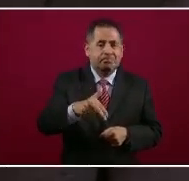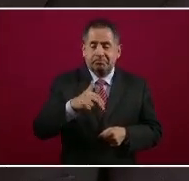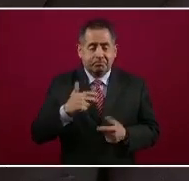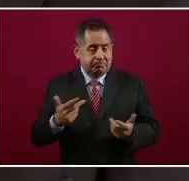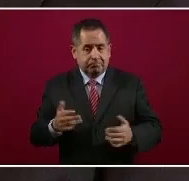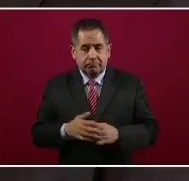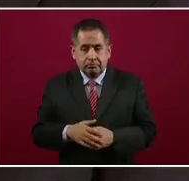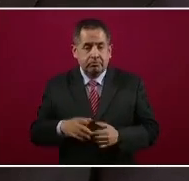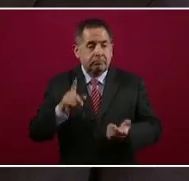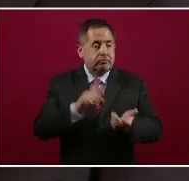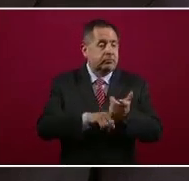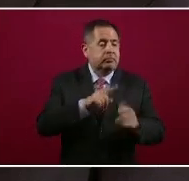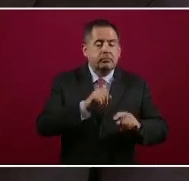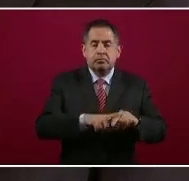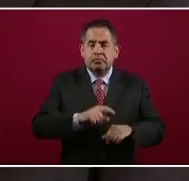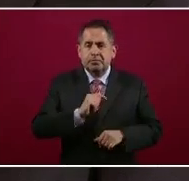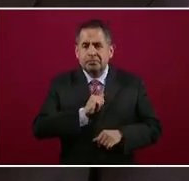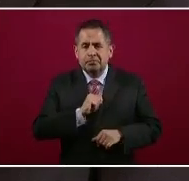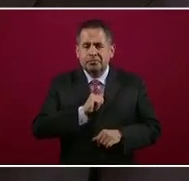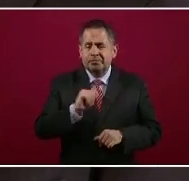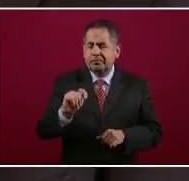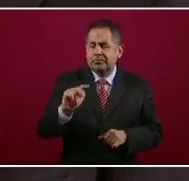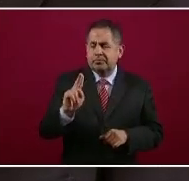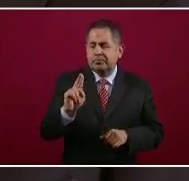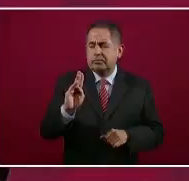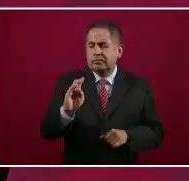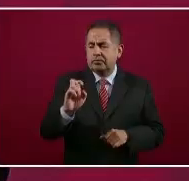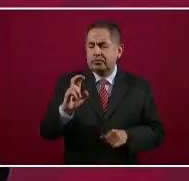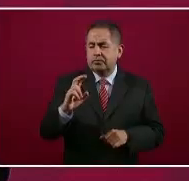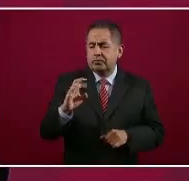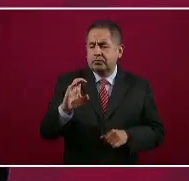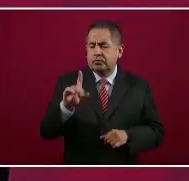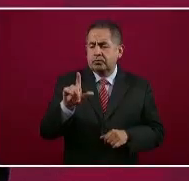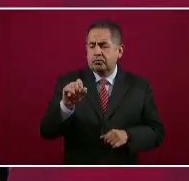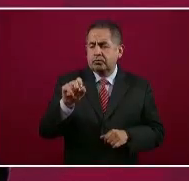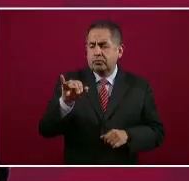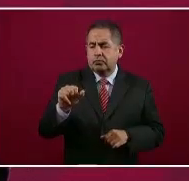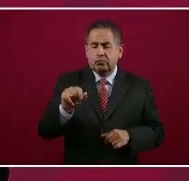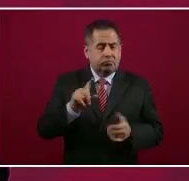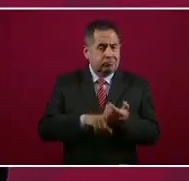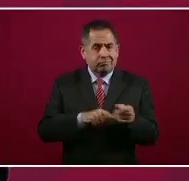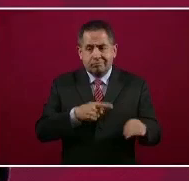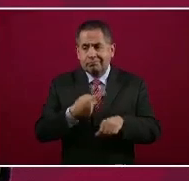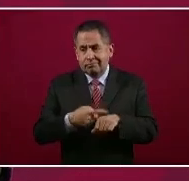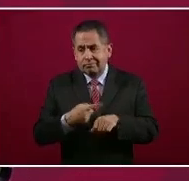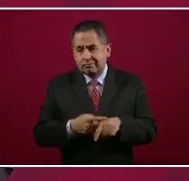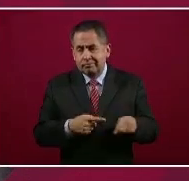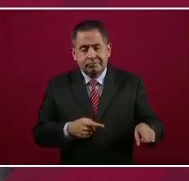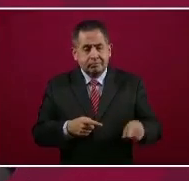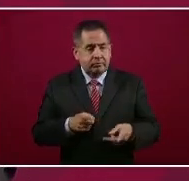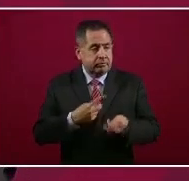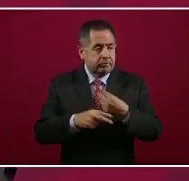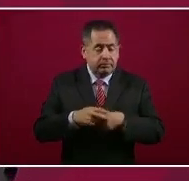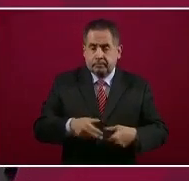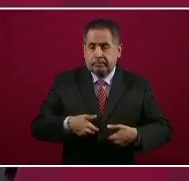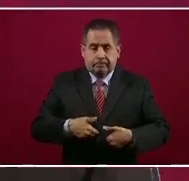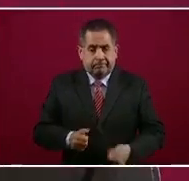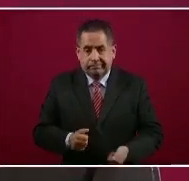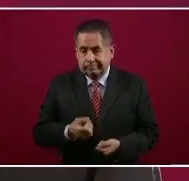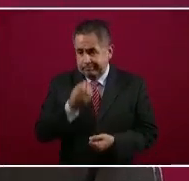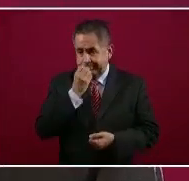estos vehículos lo que padecen estos vehículos es producida por hambre